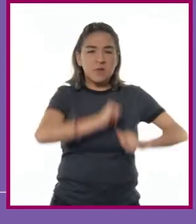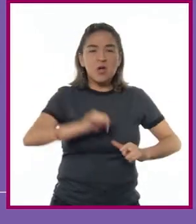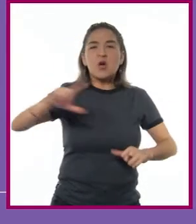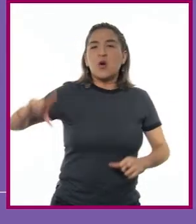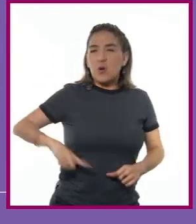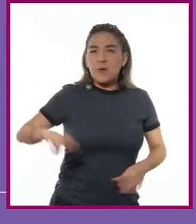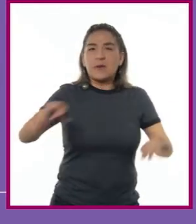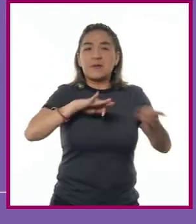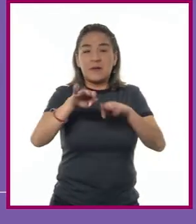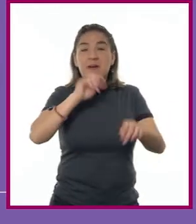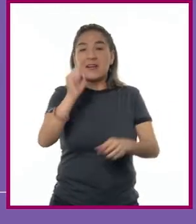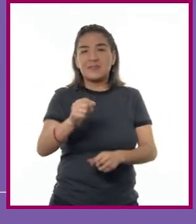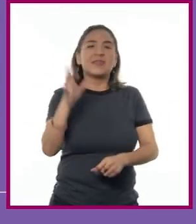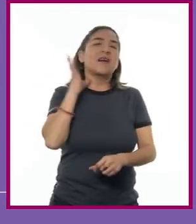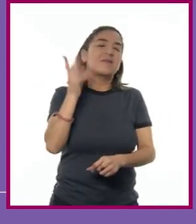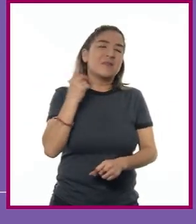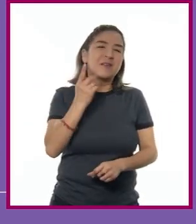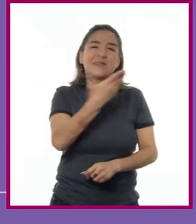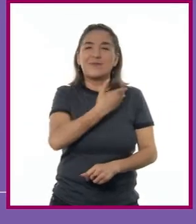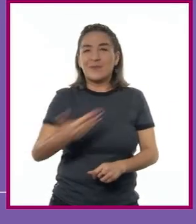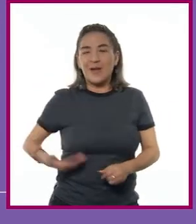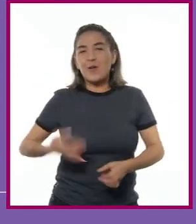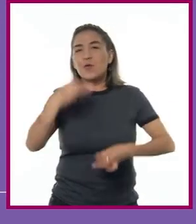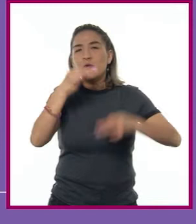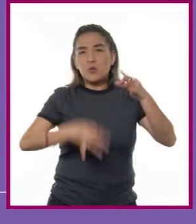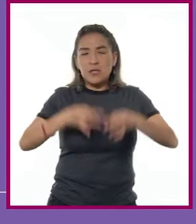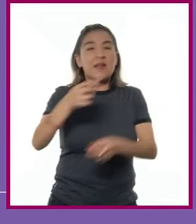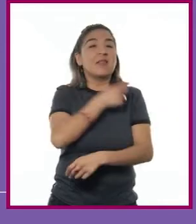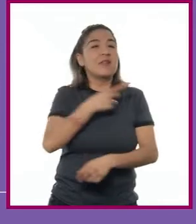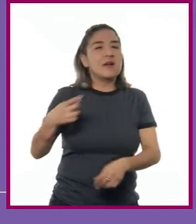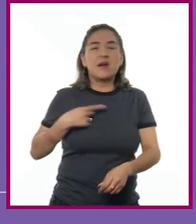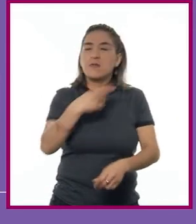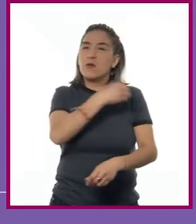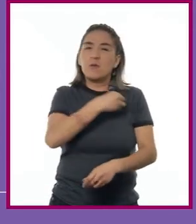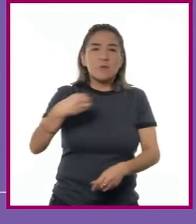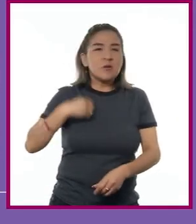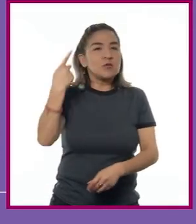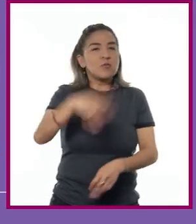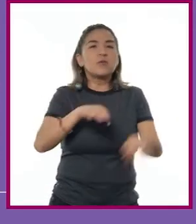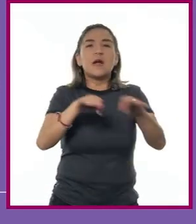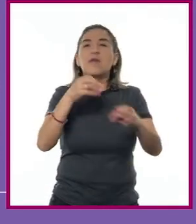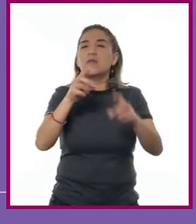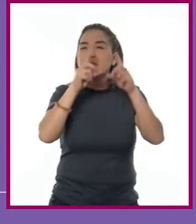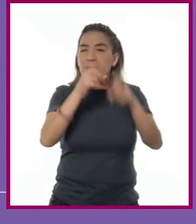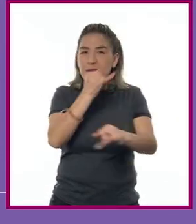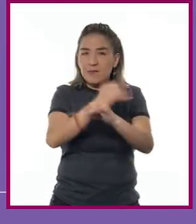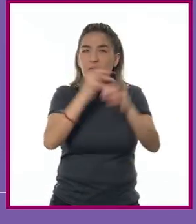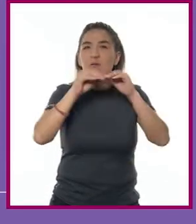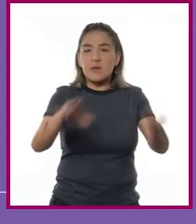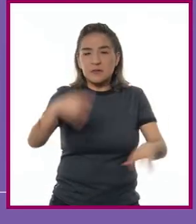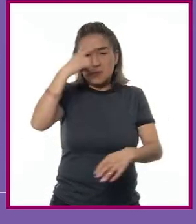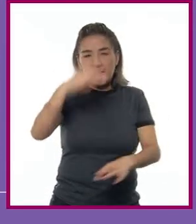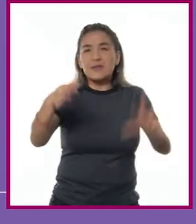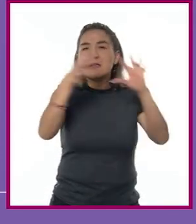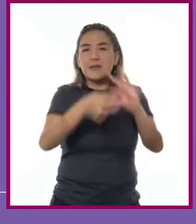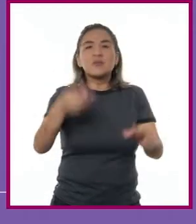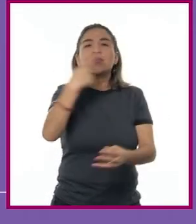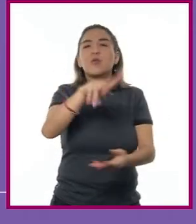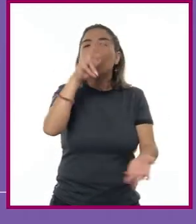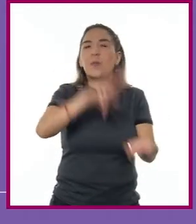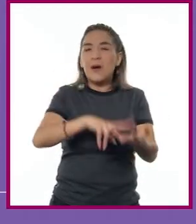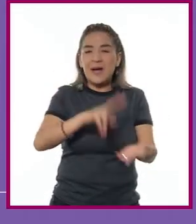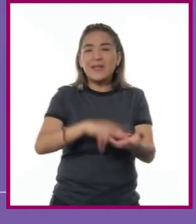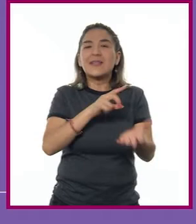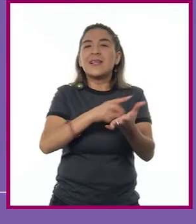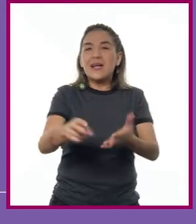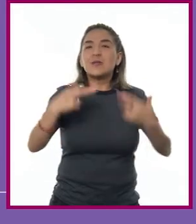públicos de los 3 poderes de la Unión están obligados a rendir cuentas sobre sus actividades para hacer valer el derecho ciudadano